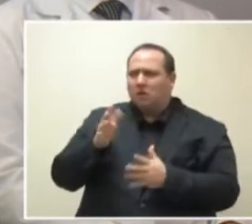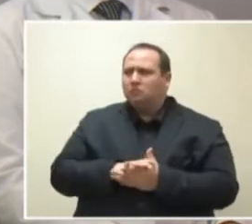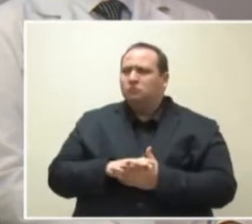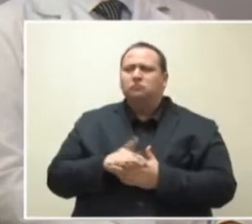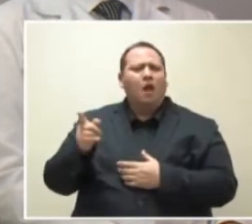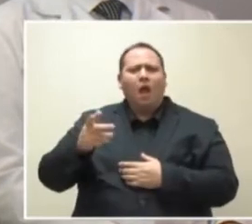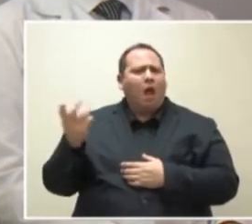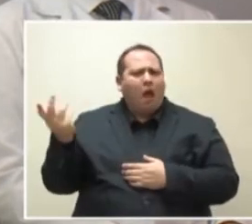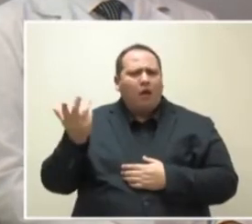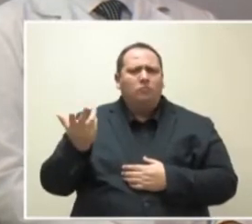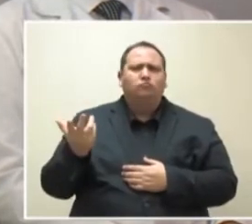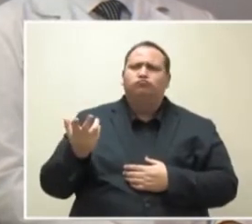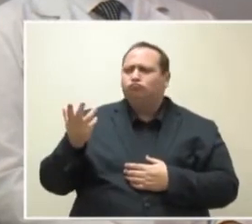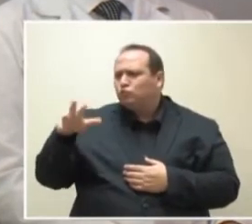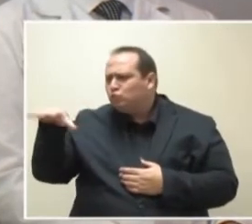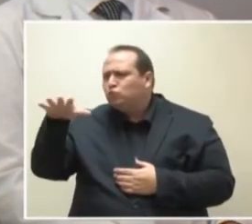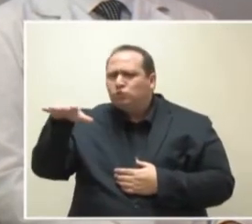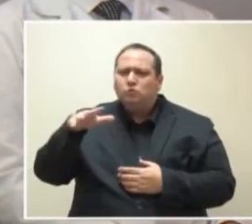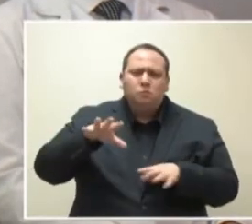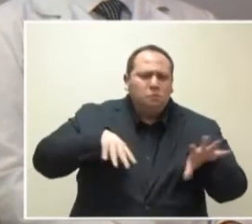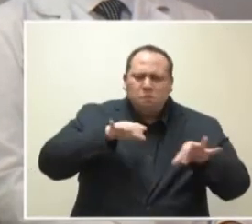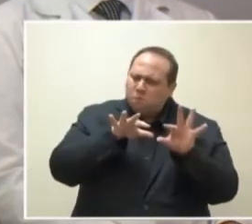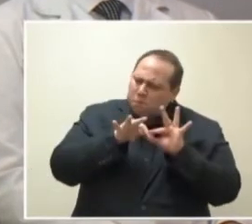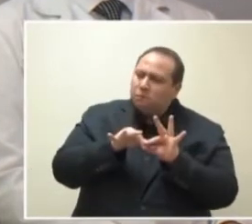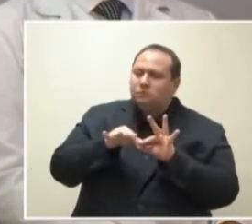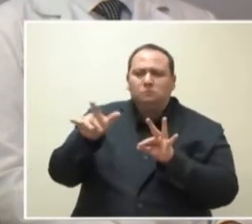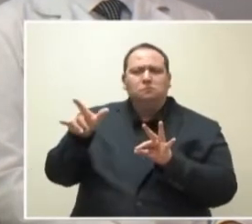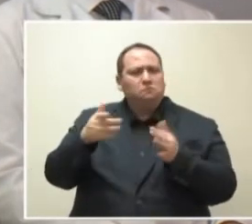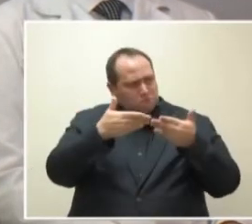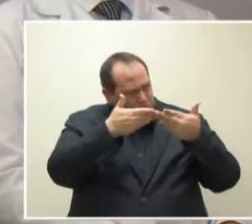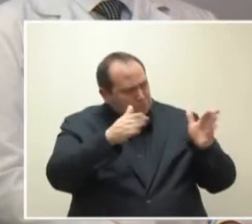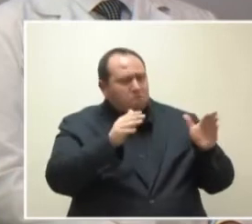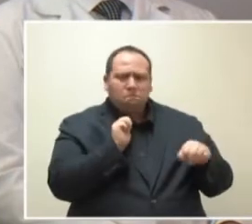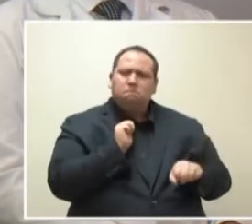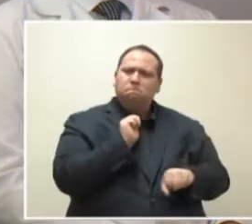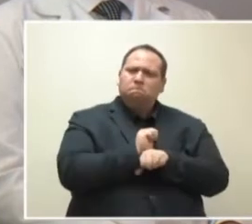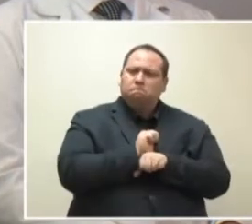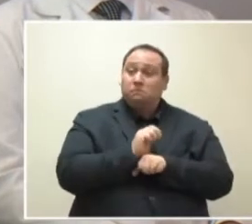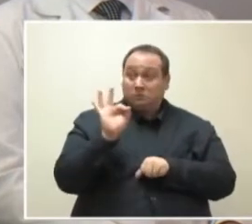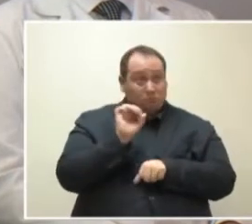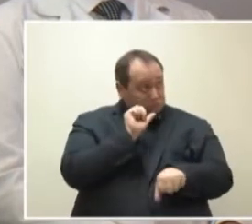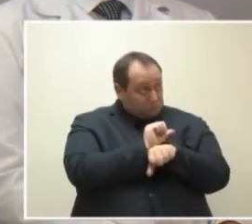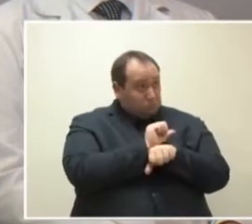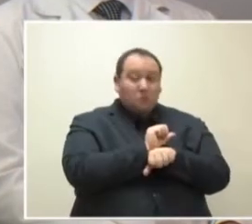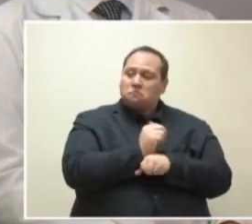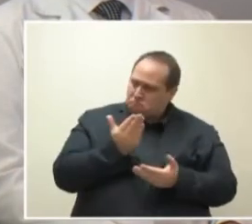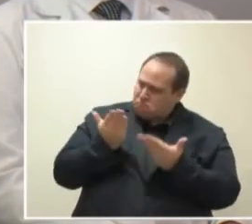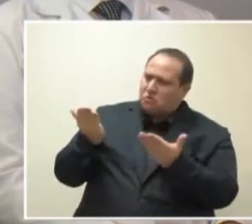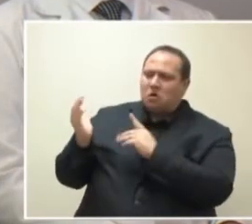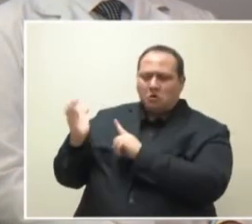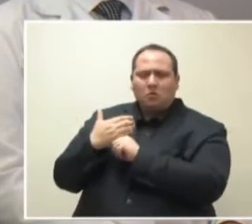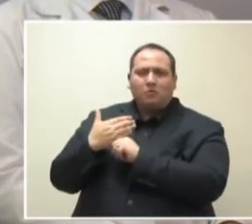hicieron todas las diligencias para que él así lo tuviera, si así lo hubiese planteado,